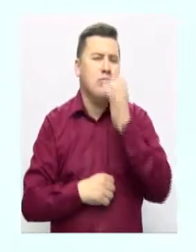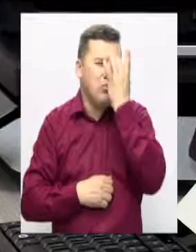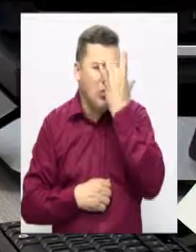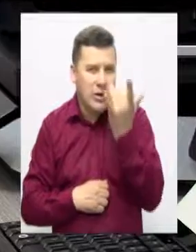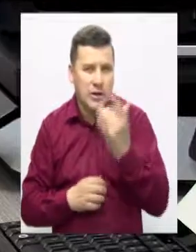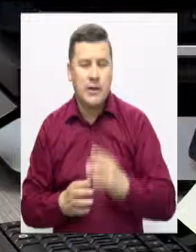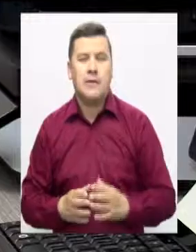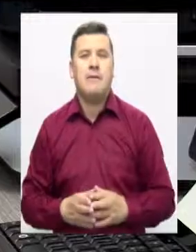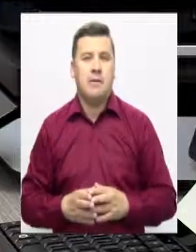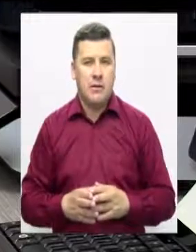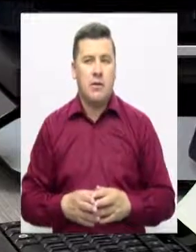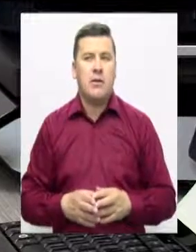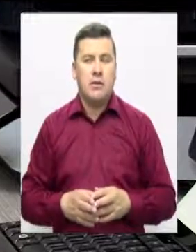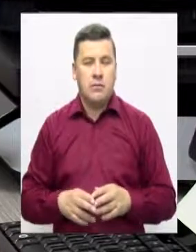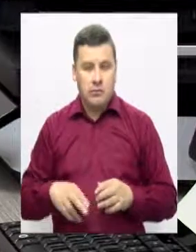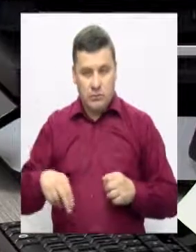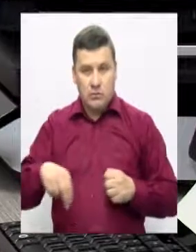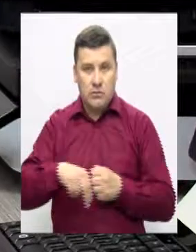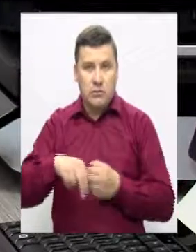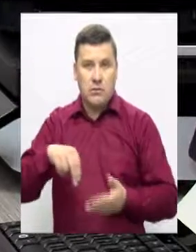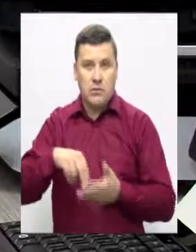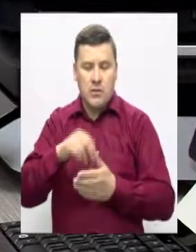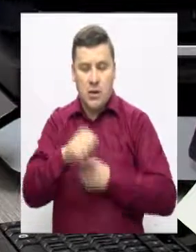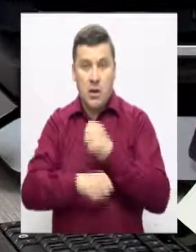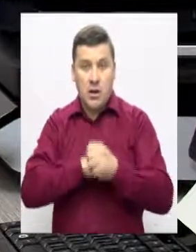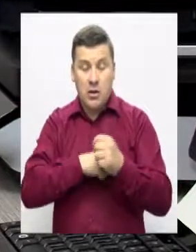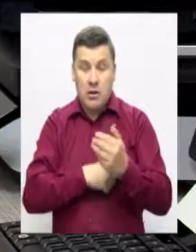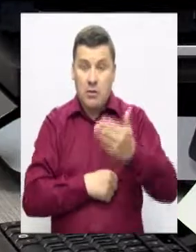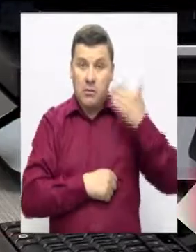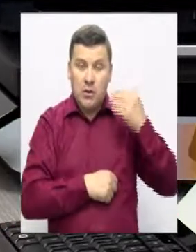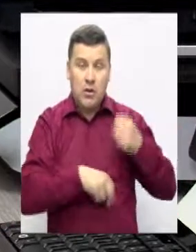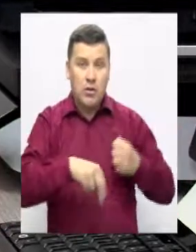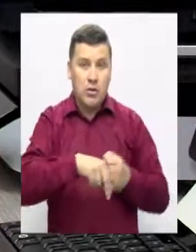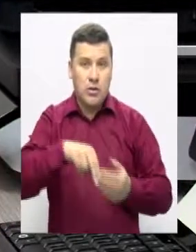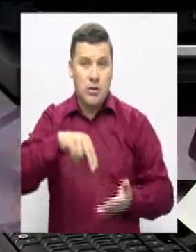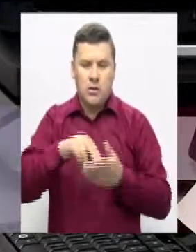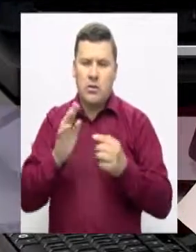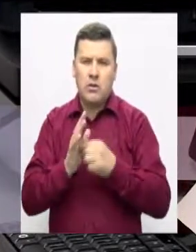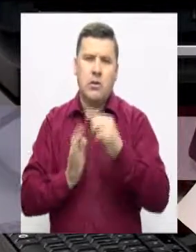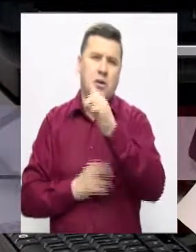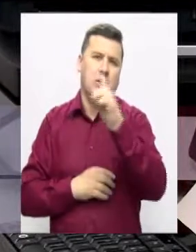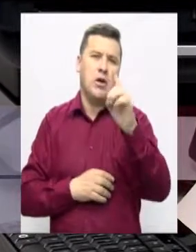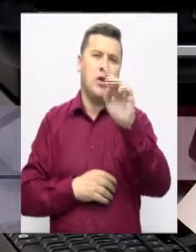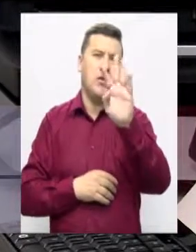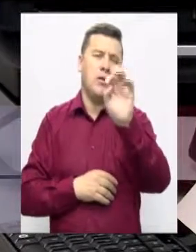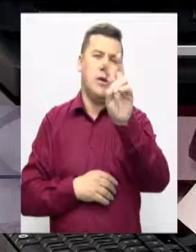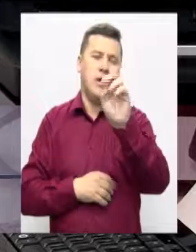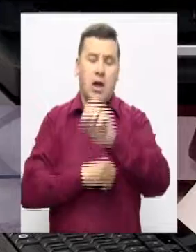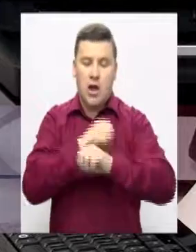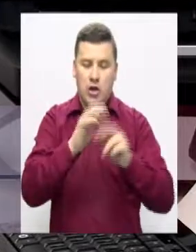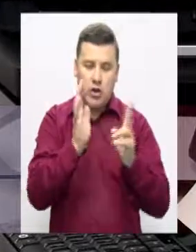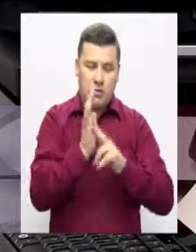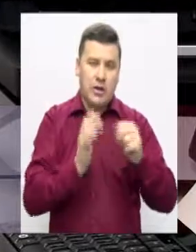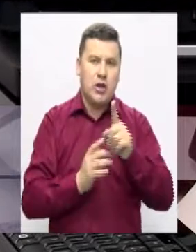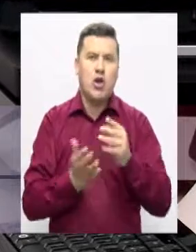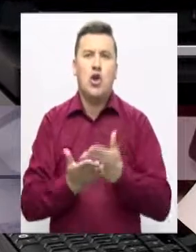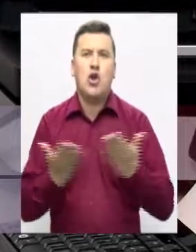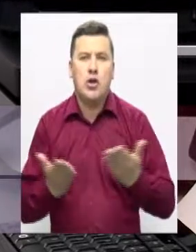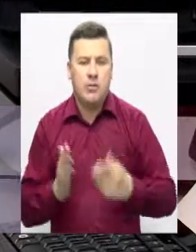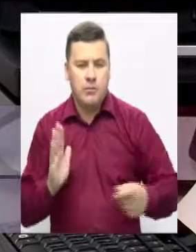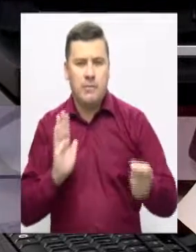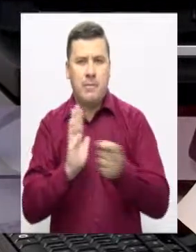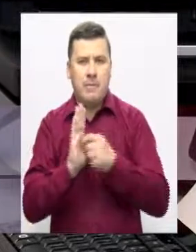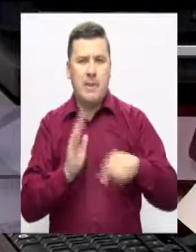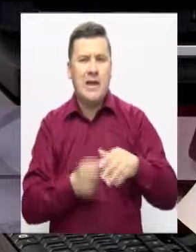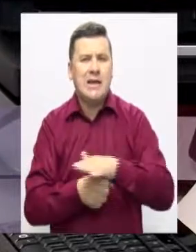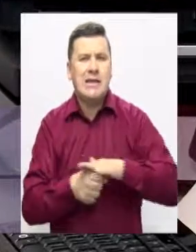qué? La Corte Constitucional desde el año pasado expidió la tutela T-197 del 2017, donde considera que